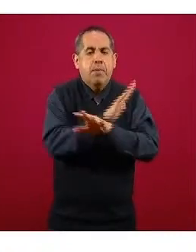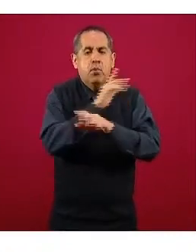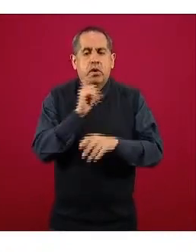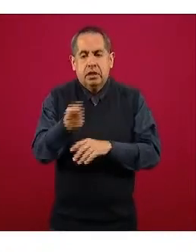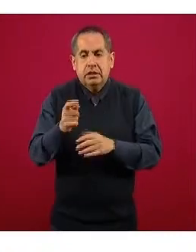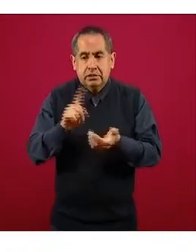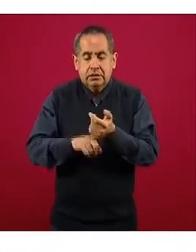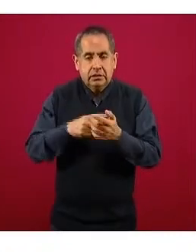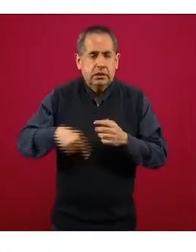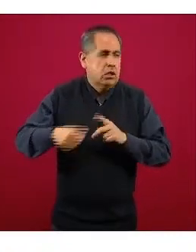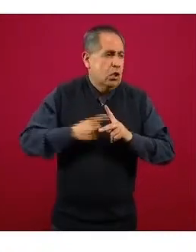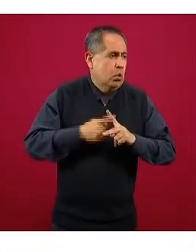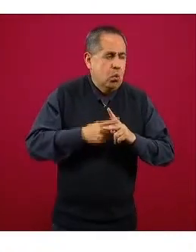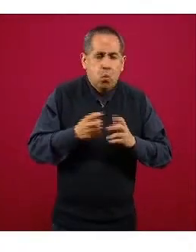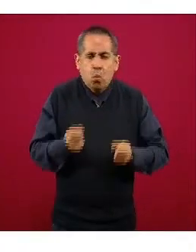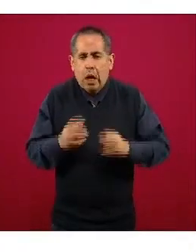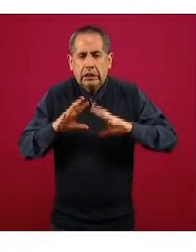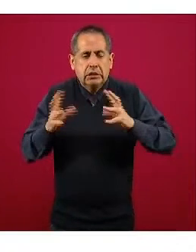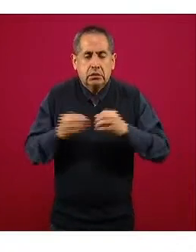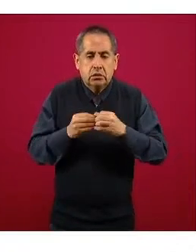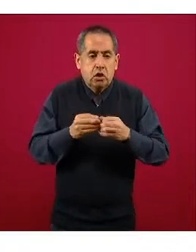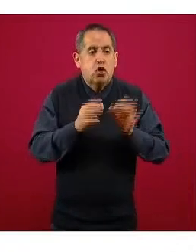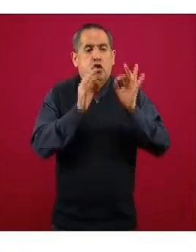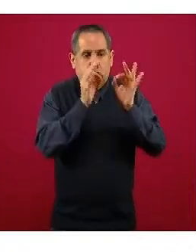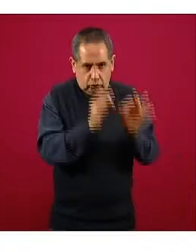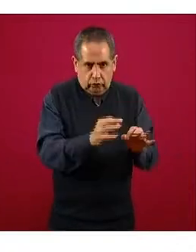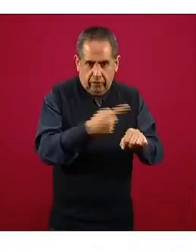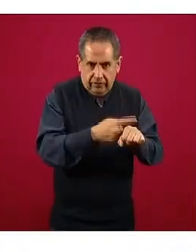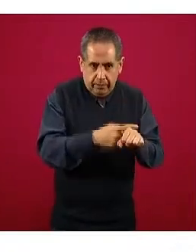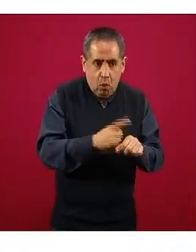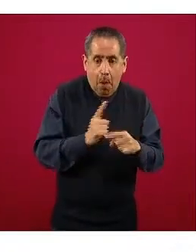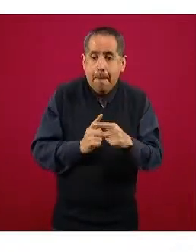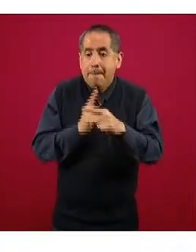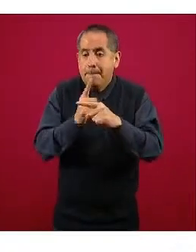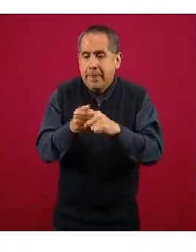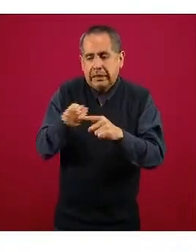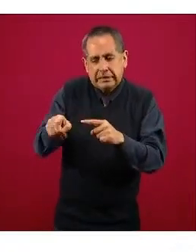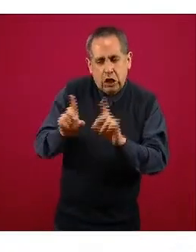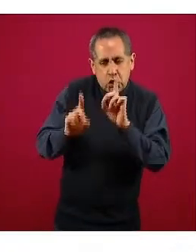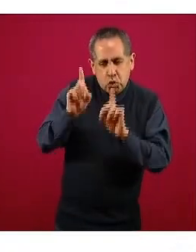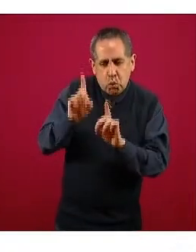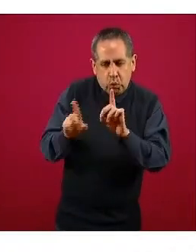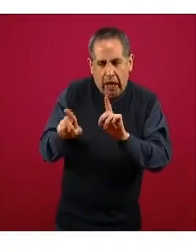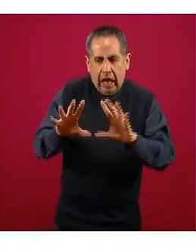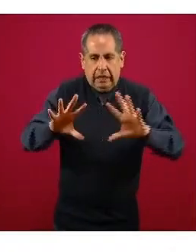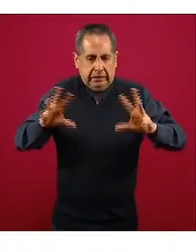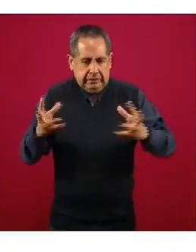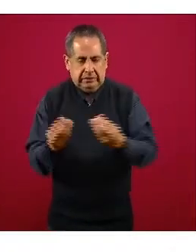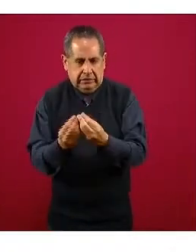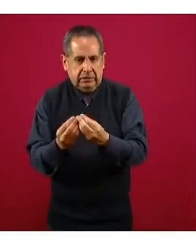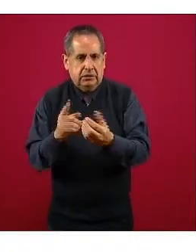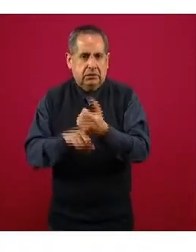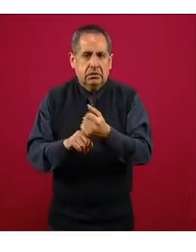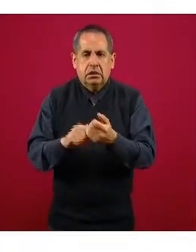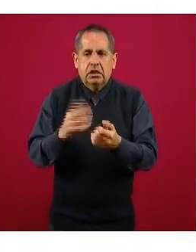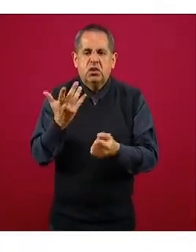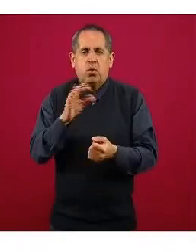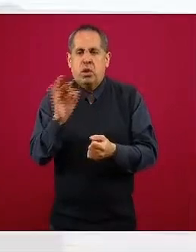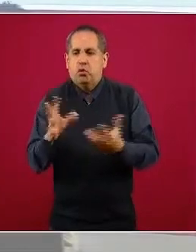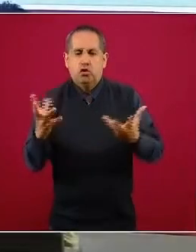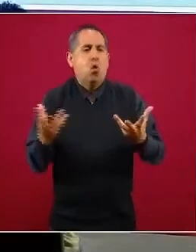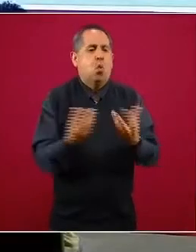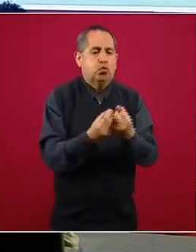de los casos estimados, insisto, son los confirmados, más aproximadamente el 50% de los que